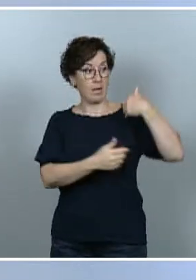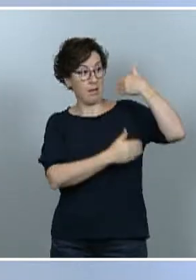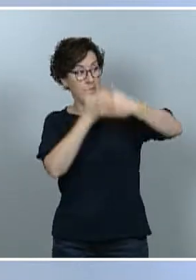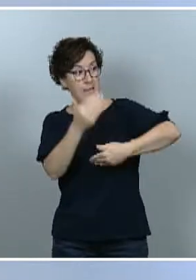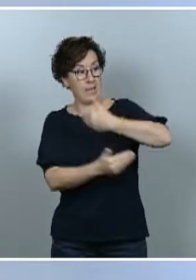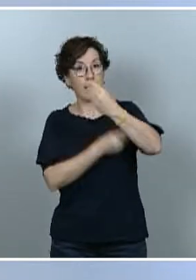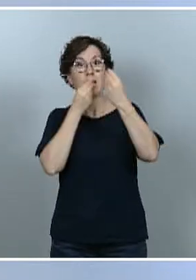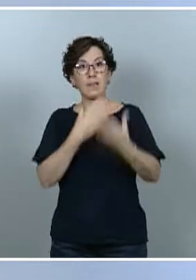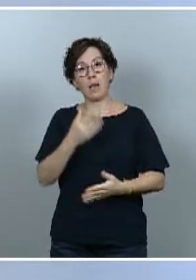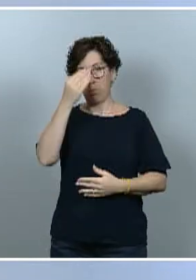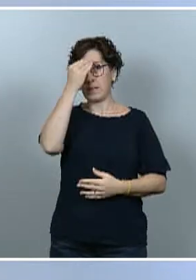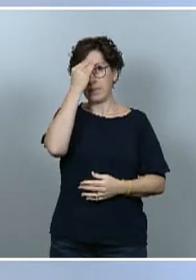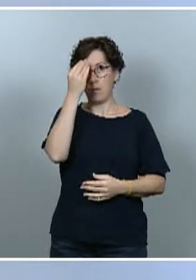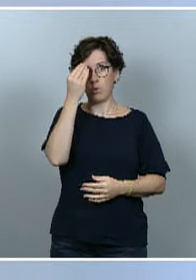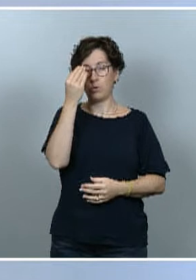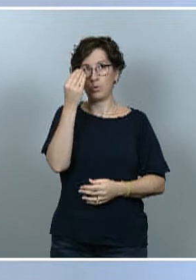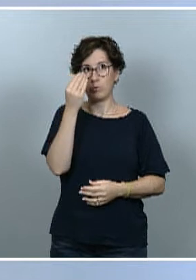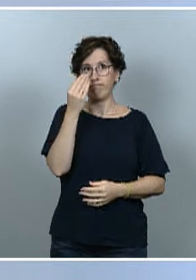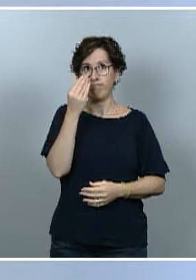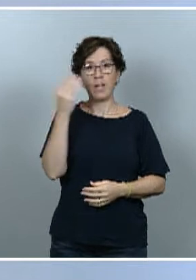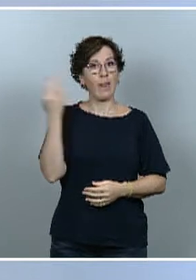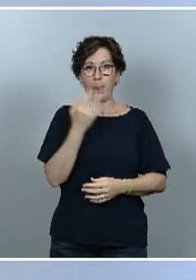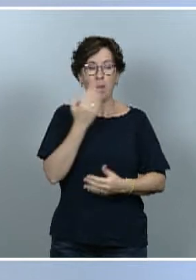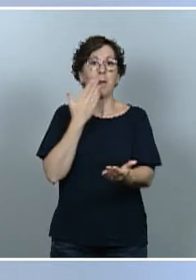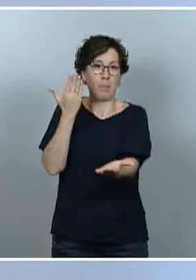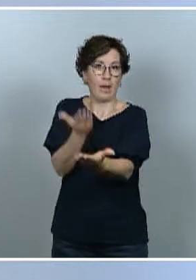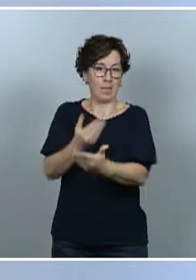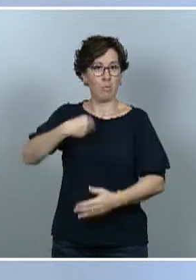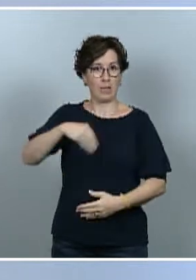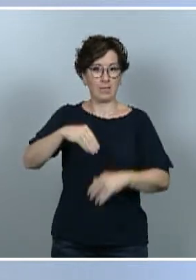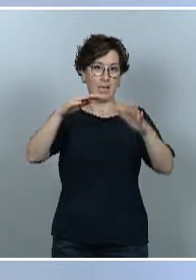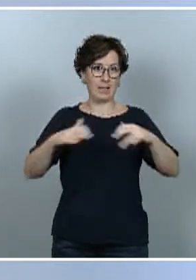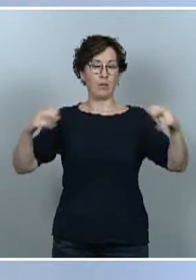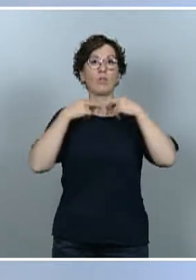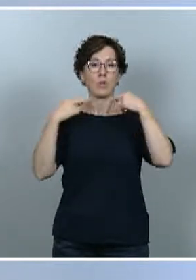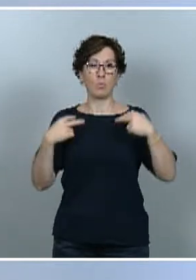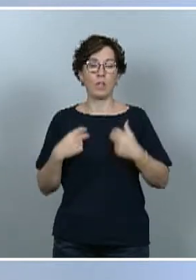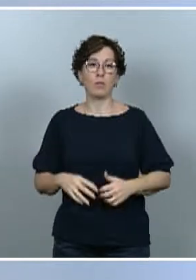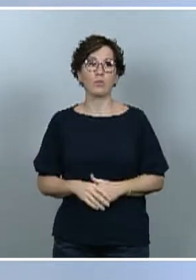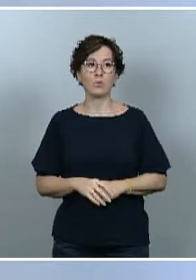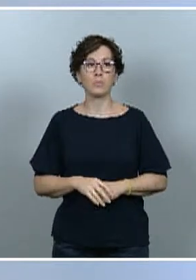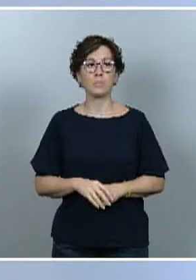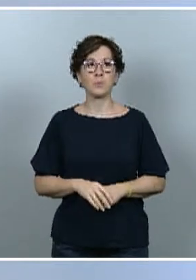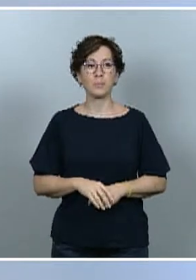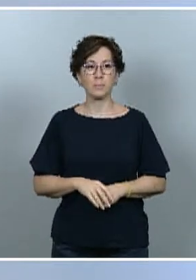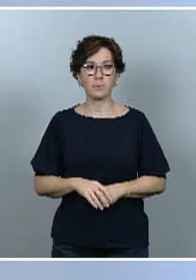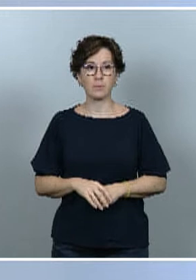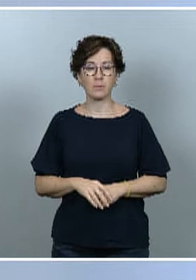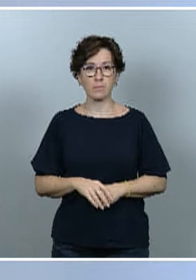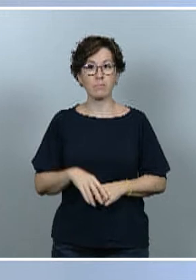consideramos que tiene que solicitar el presidente del Gobierno al Congreso de los Diputados. Es un estado de alarma